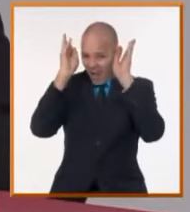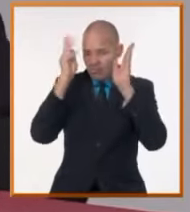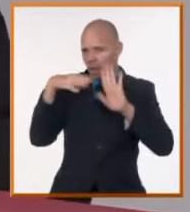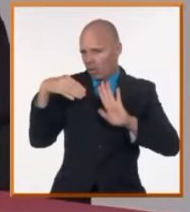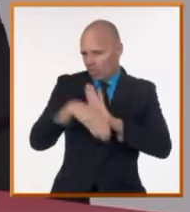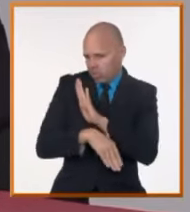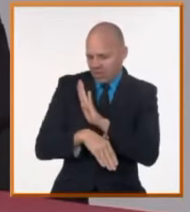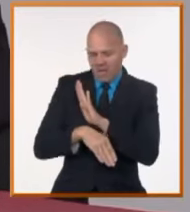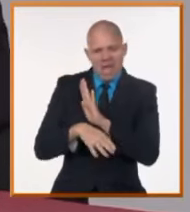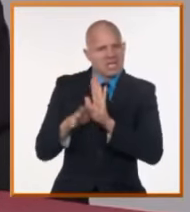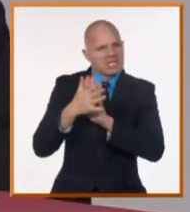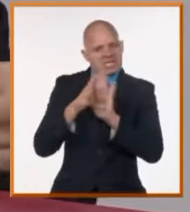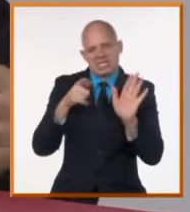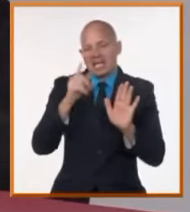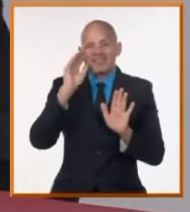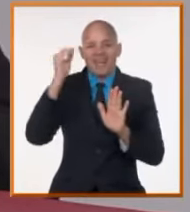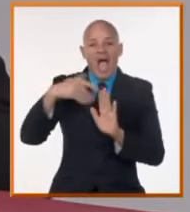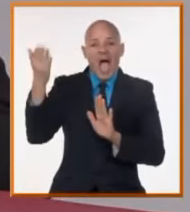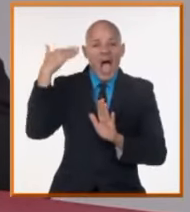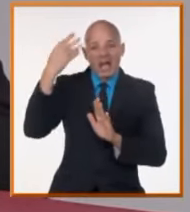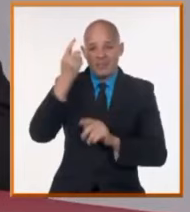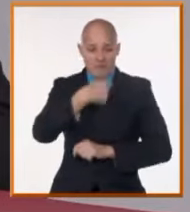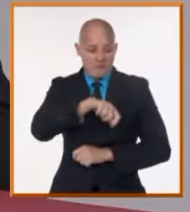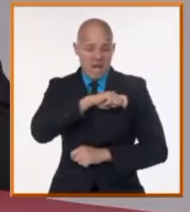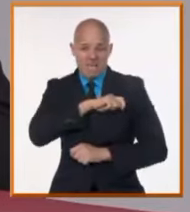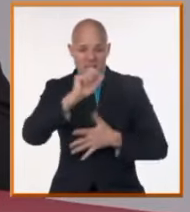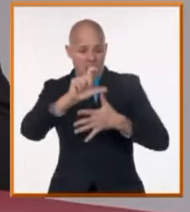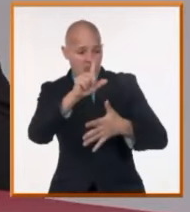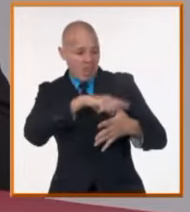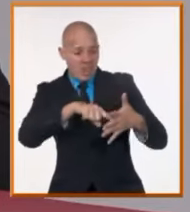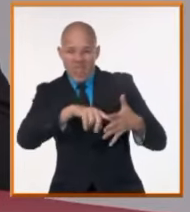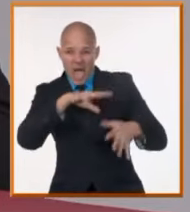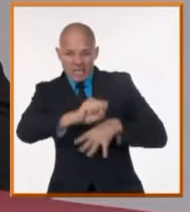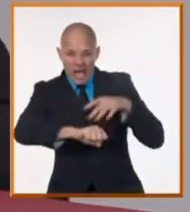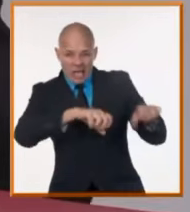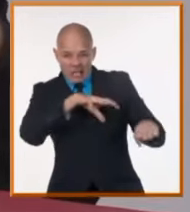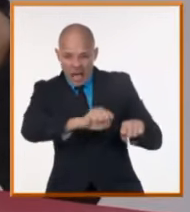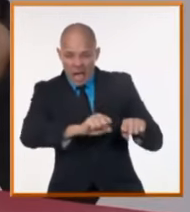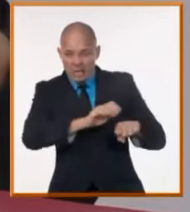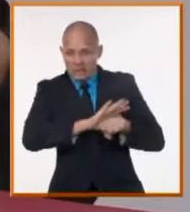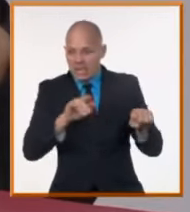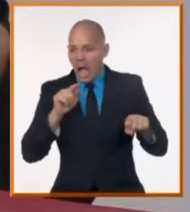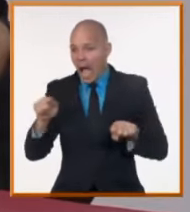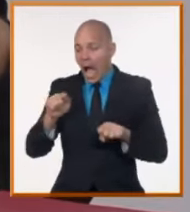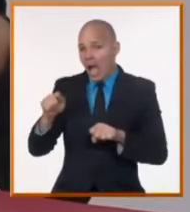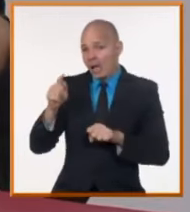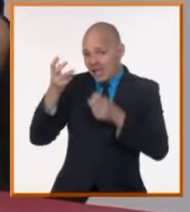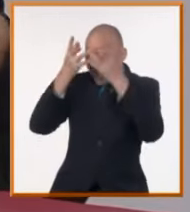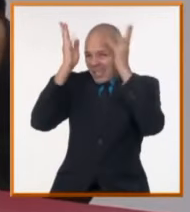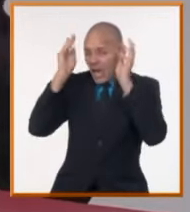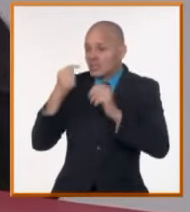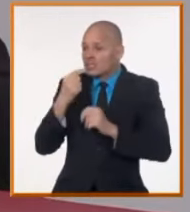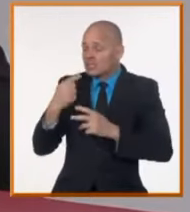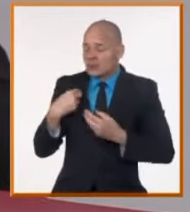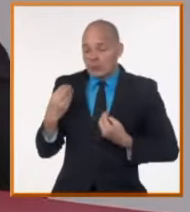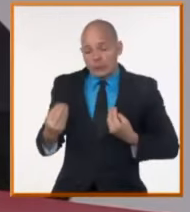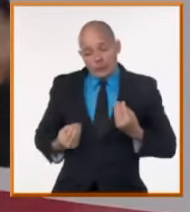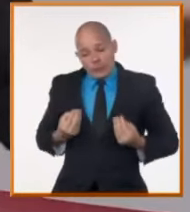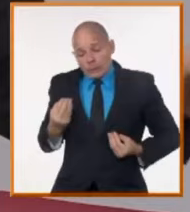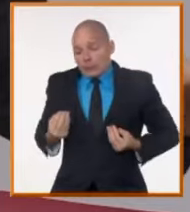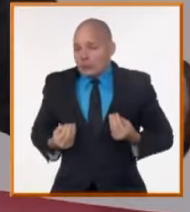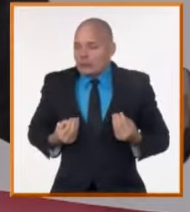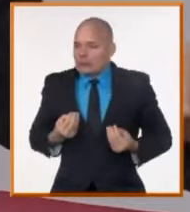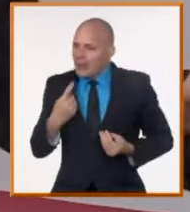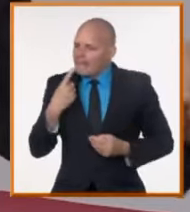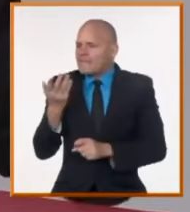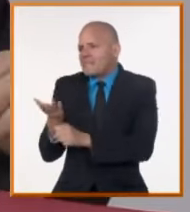imperio español en América, y Fernando VII le pide a las grandes potencias que lo restauren en el poder absoluto. Allí en Verona,